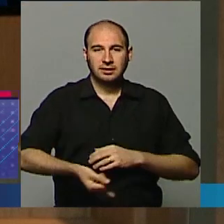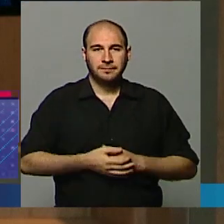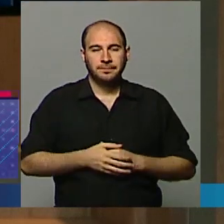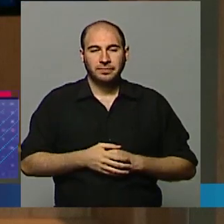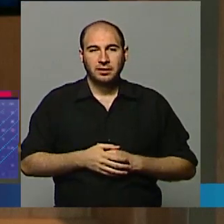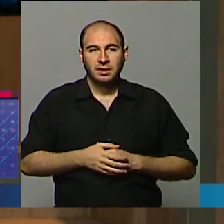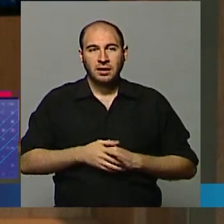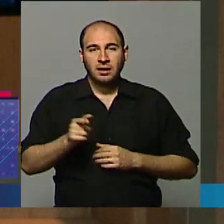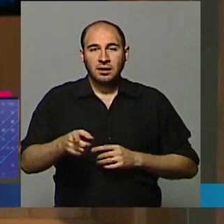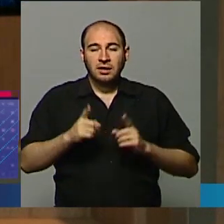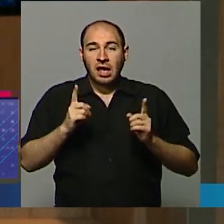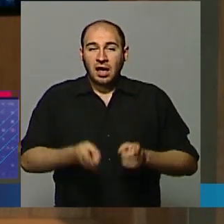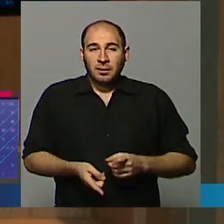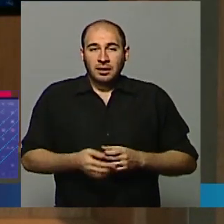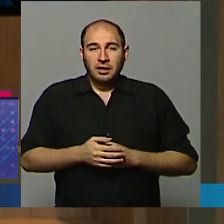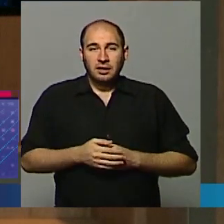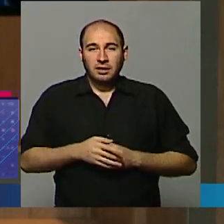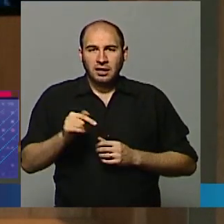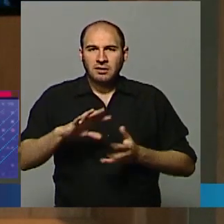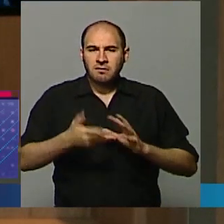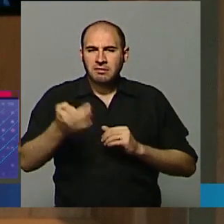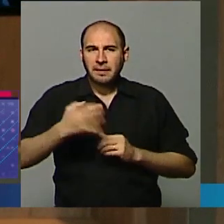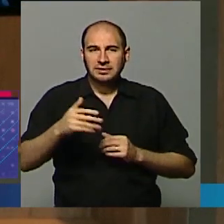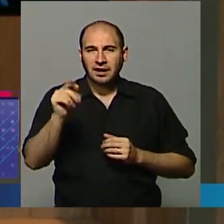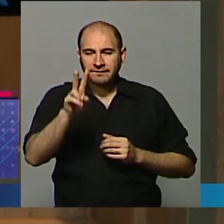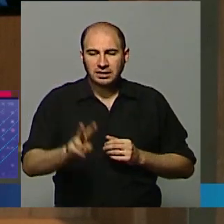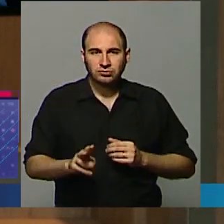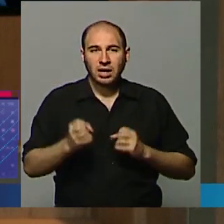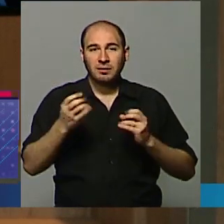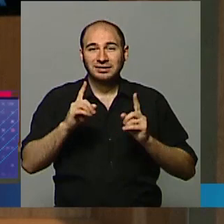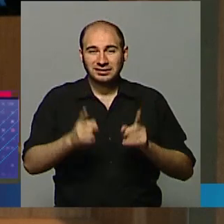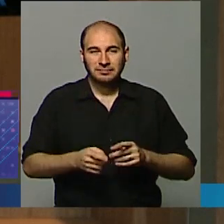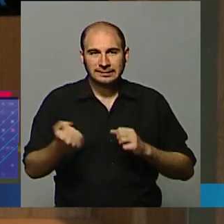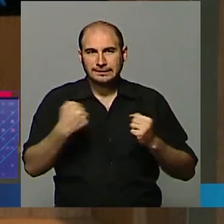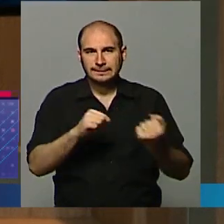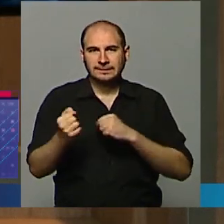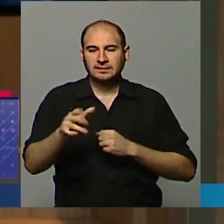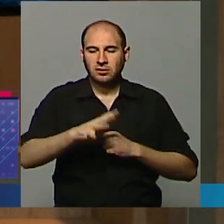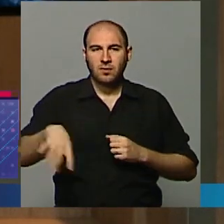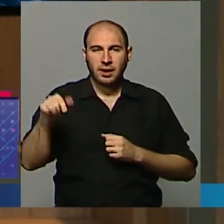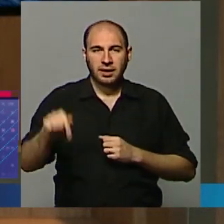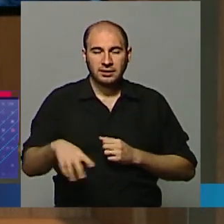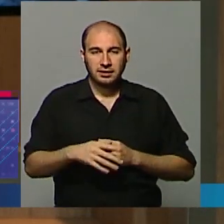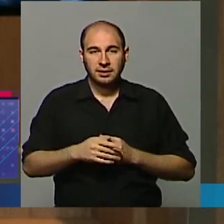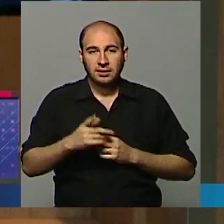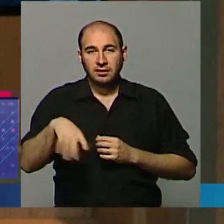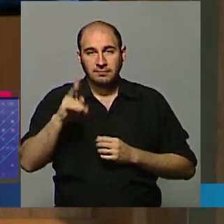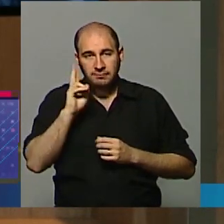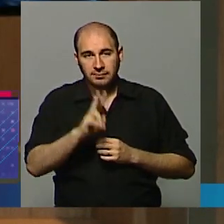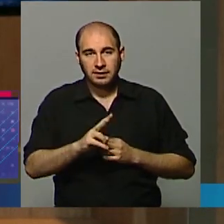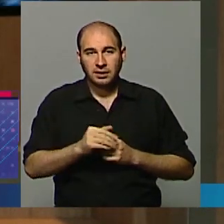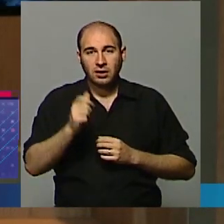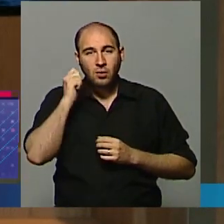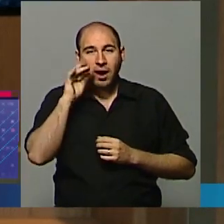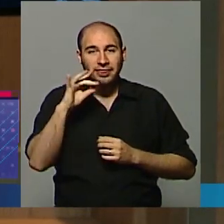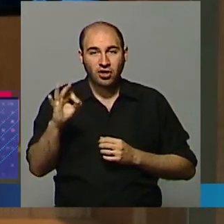esto genera también una situación bastante particular en Venezuela, porque también hay tensión en ese lugar. Nosotros veíamos cuando